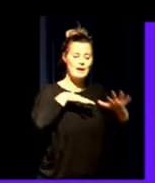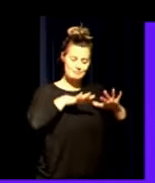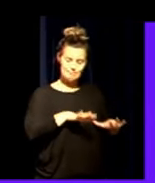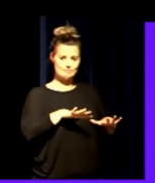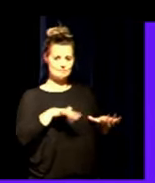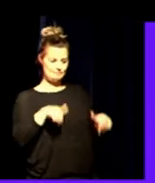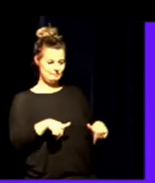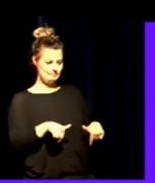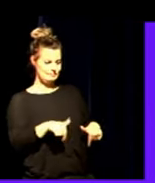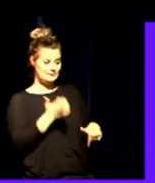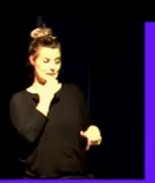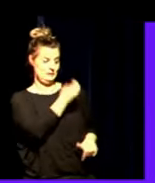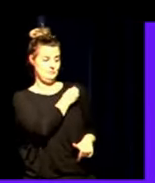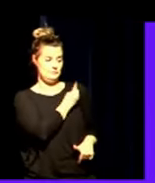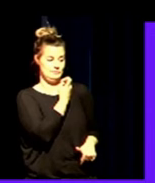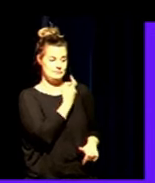con vosotros, ¿no?